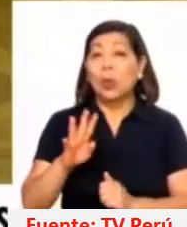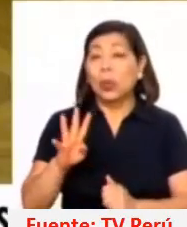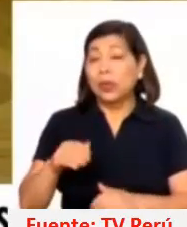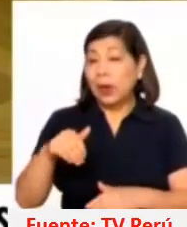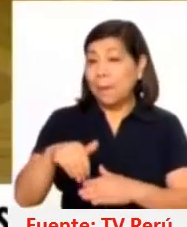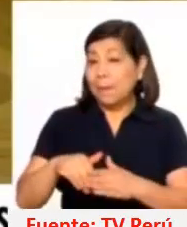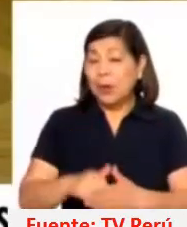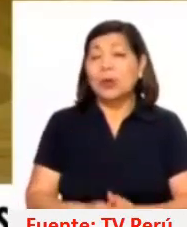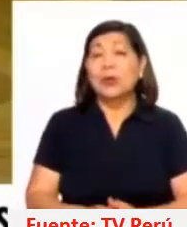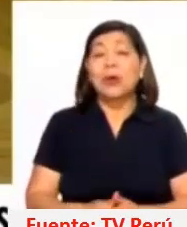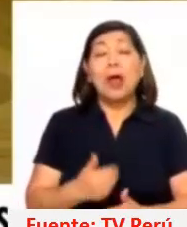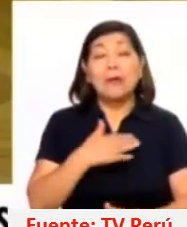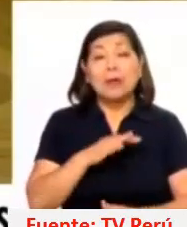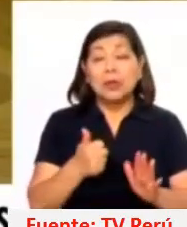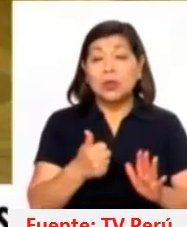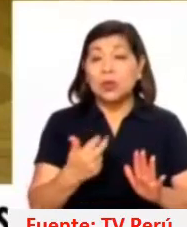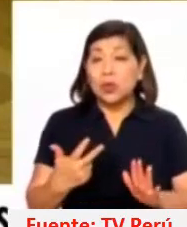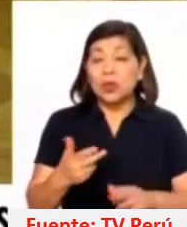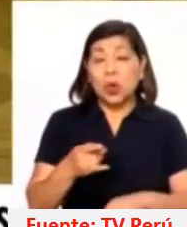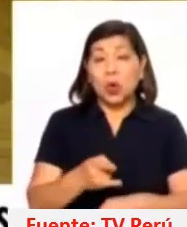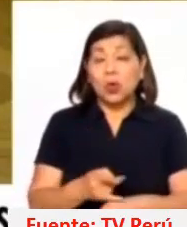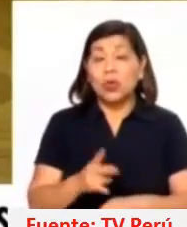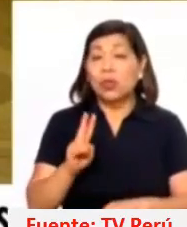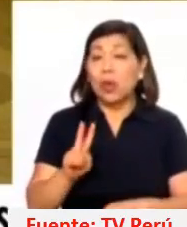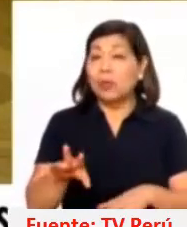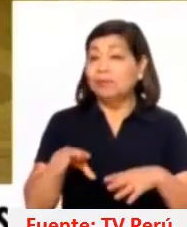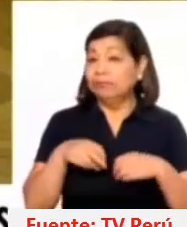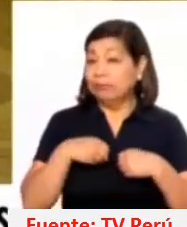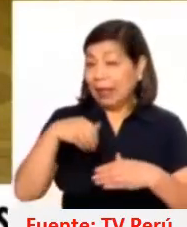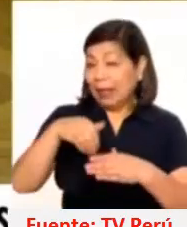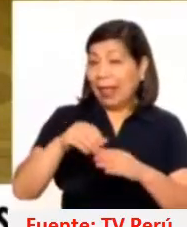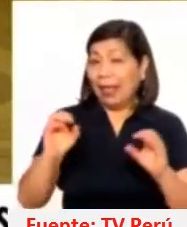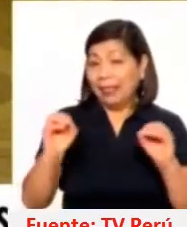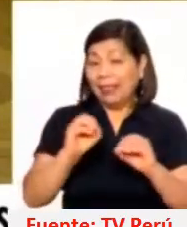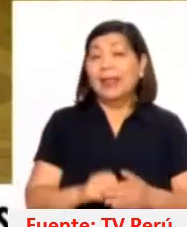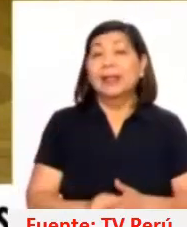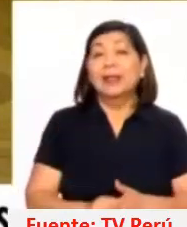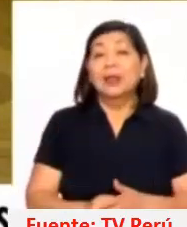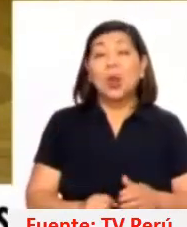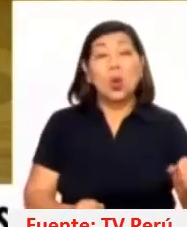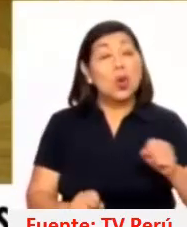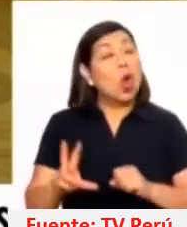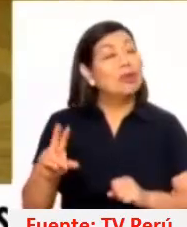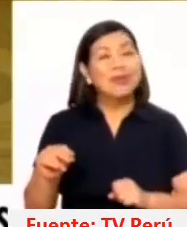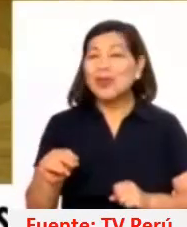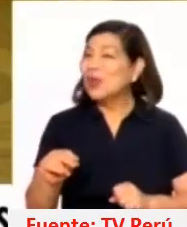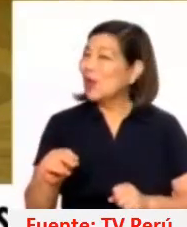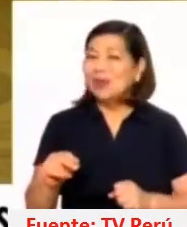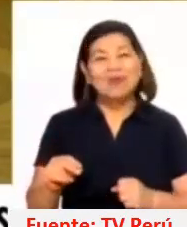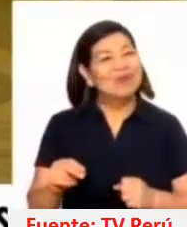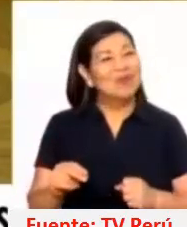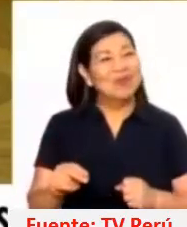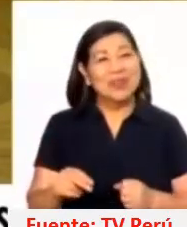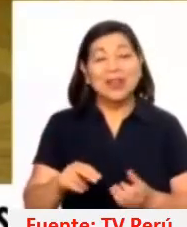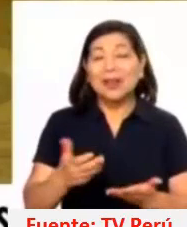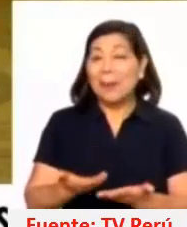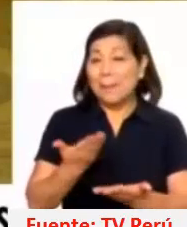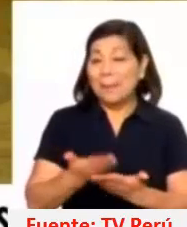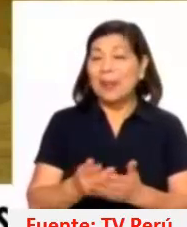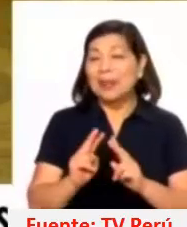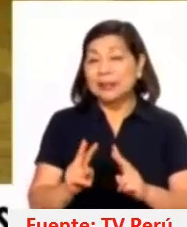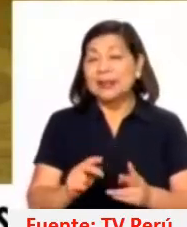54 votos a favor, 68 en contra y 2 abstenciones. La bancada de izquierda le dijeron no a esta propuesta.